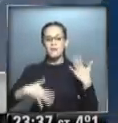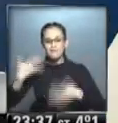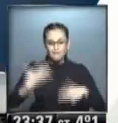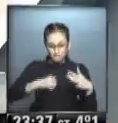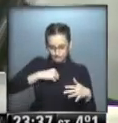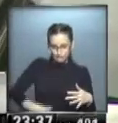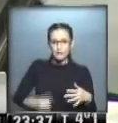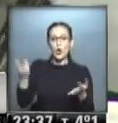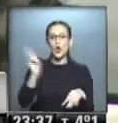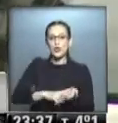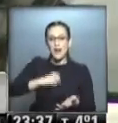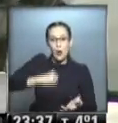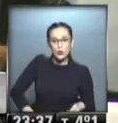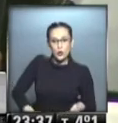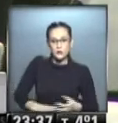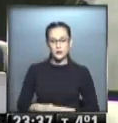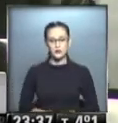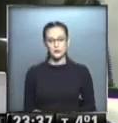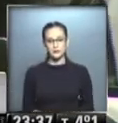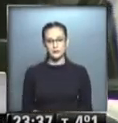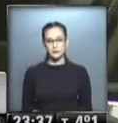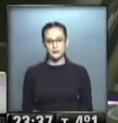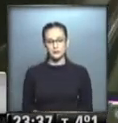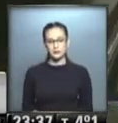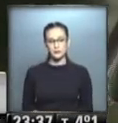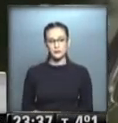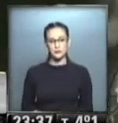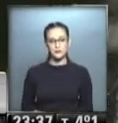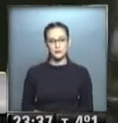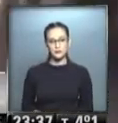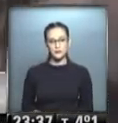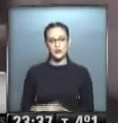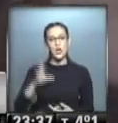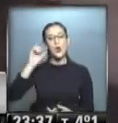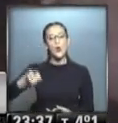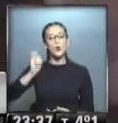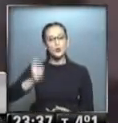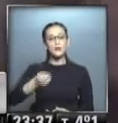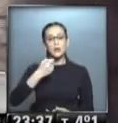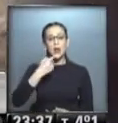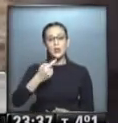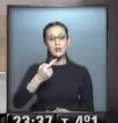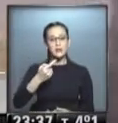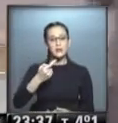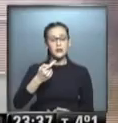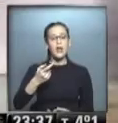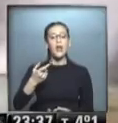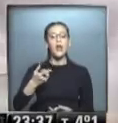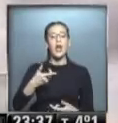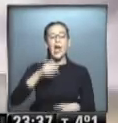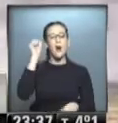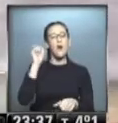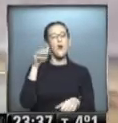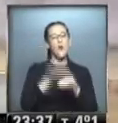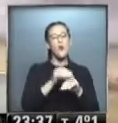autopsia. Lo resolvió la justicia de Río Cuarto por su responsabilidad de las explosiones de Río Tercero en